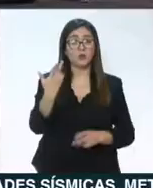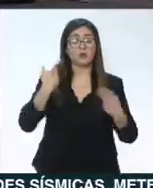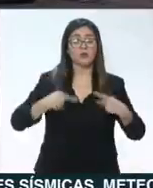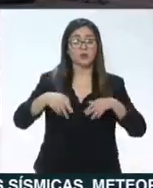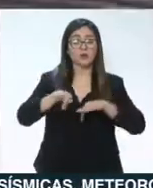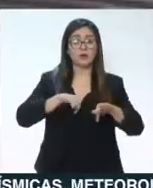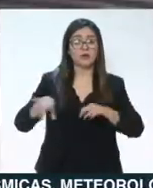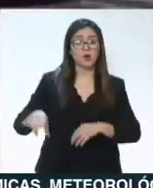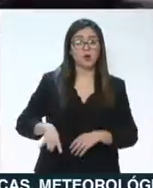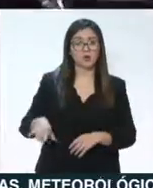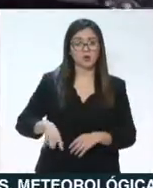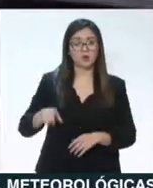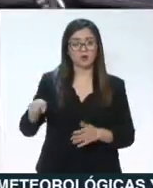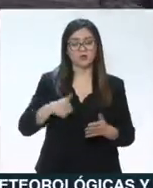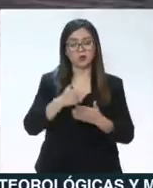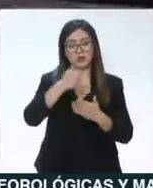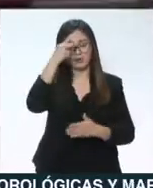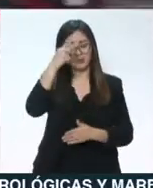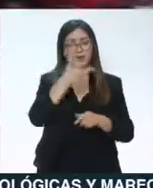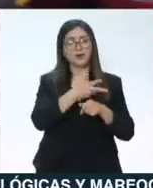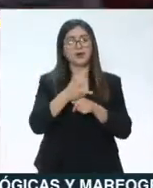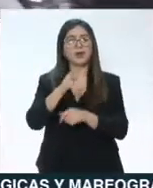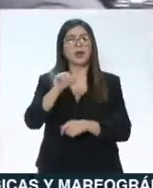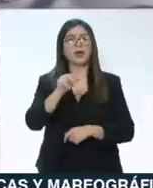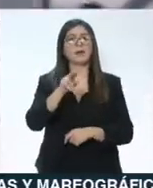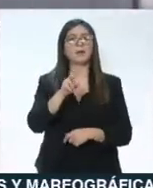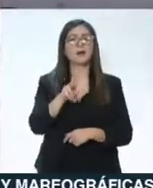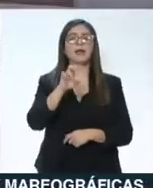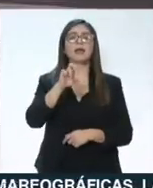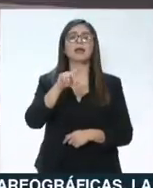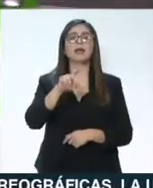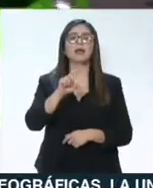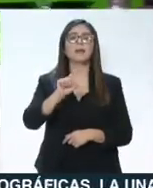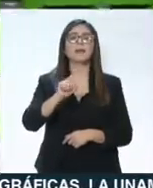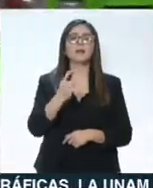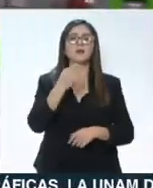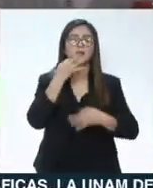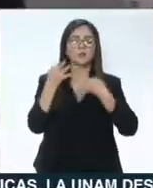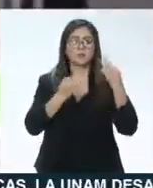públicos. Con imágenes de Javier Cordero, Enrique Muñiz, 21 Noticias.